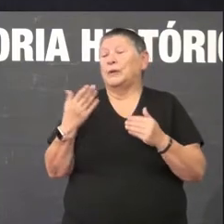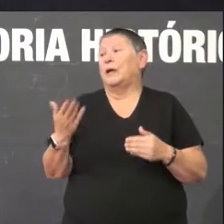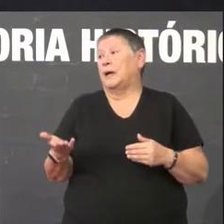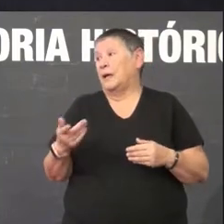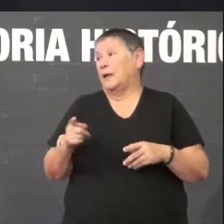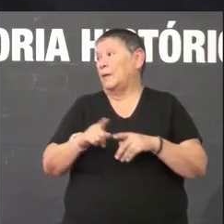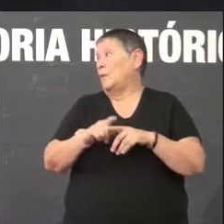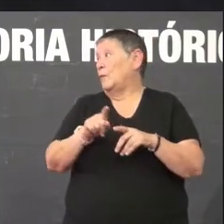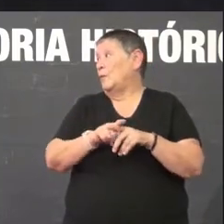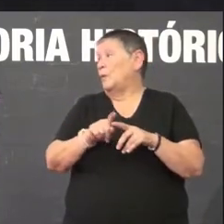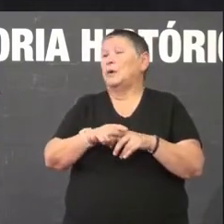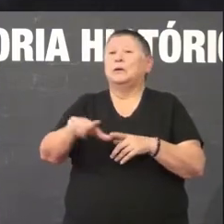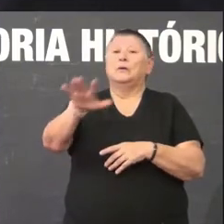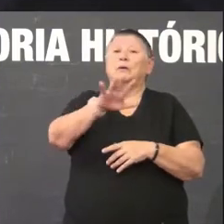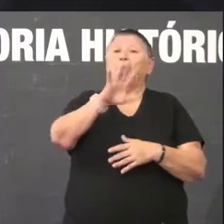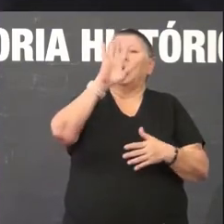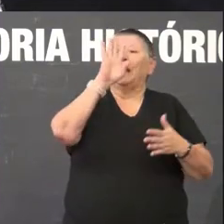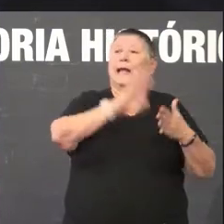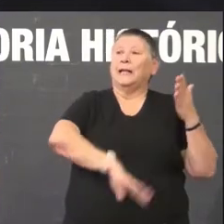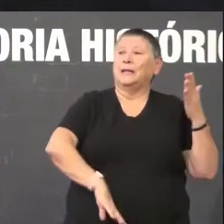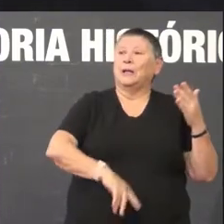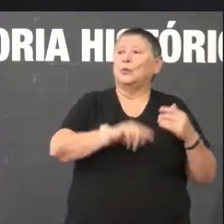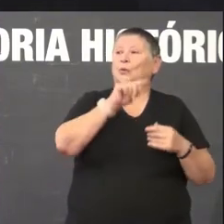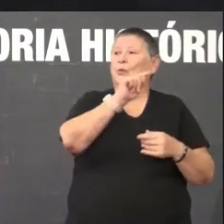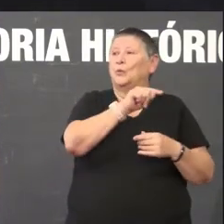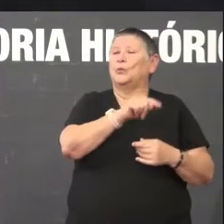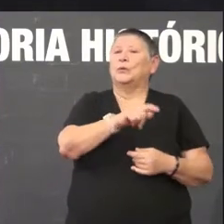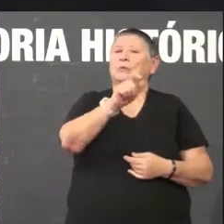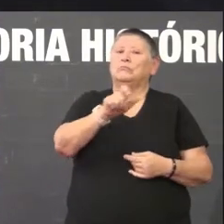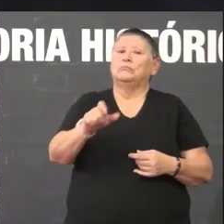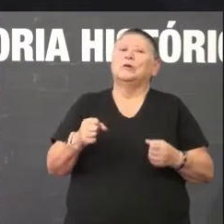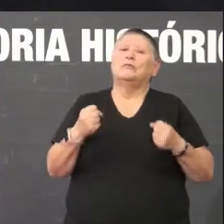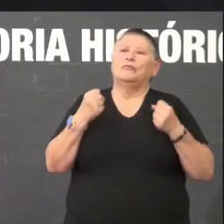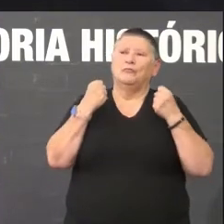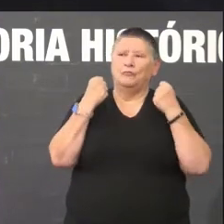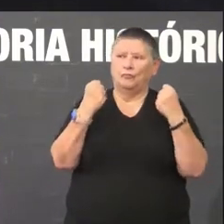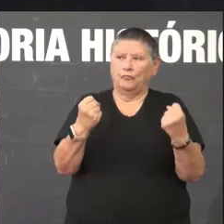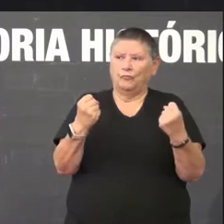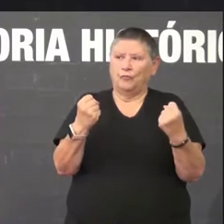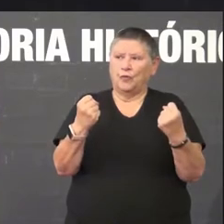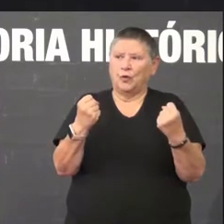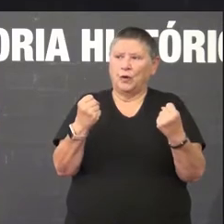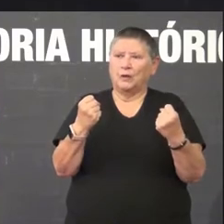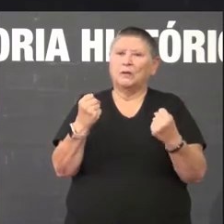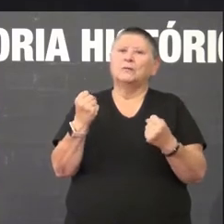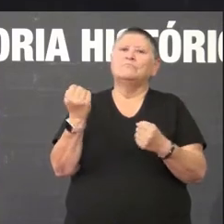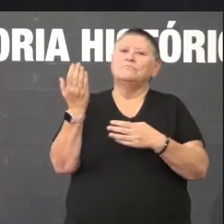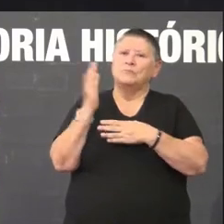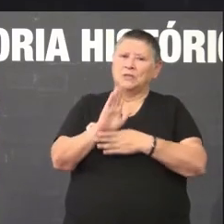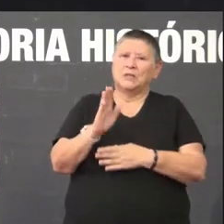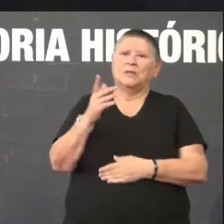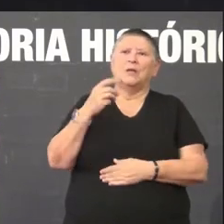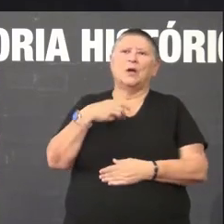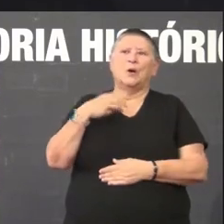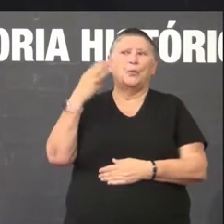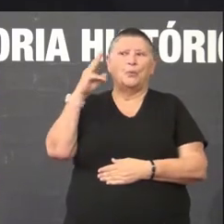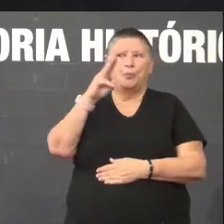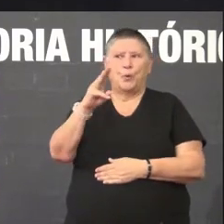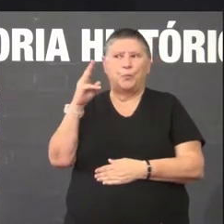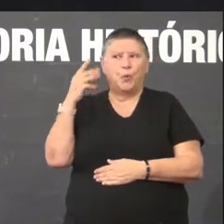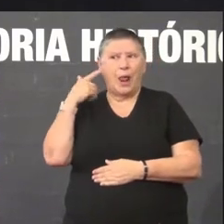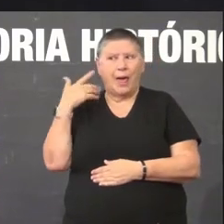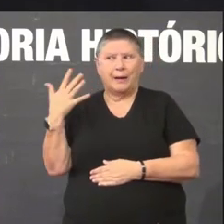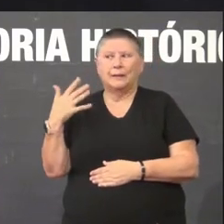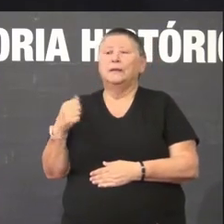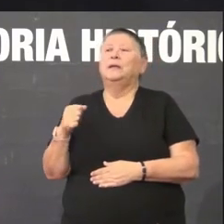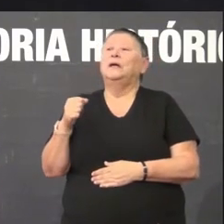utilizou en Cataluña, porque eles tiñan unha forte presencia popular e arraigado no